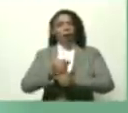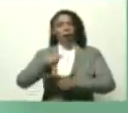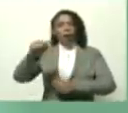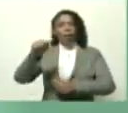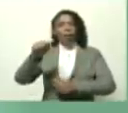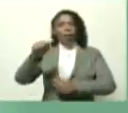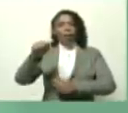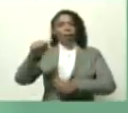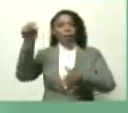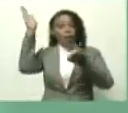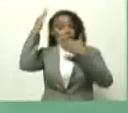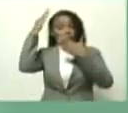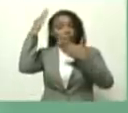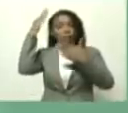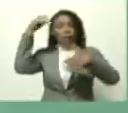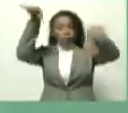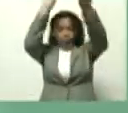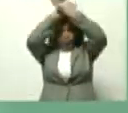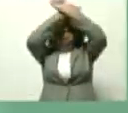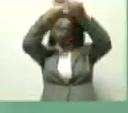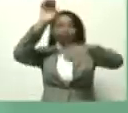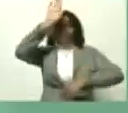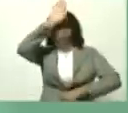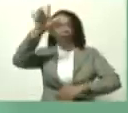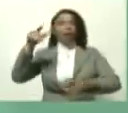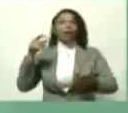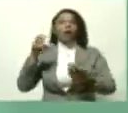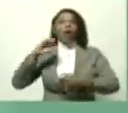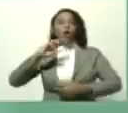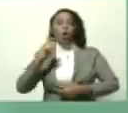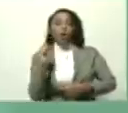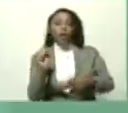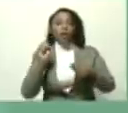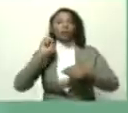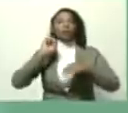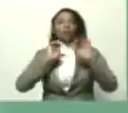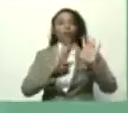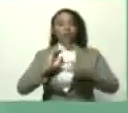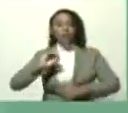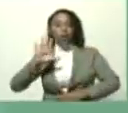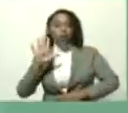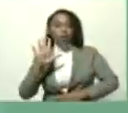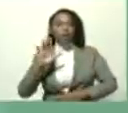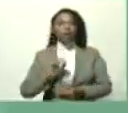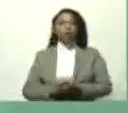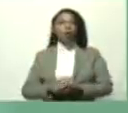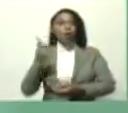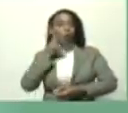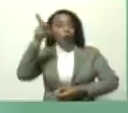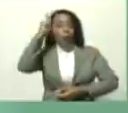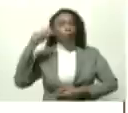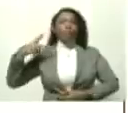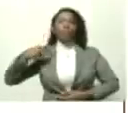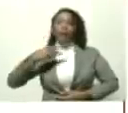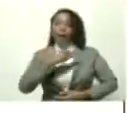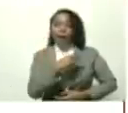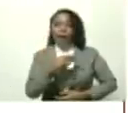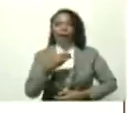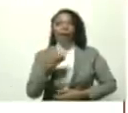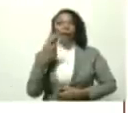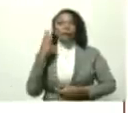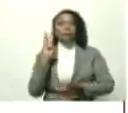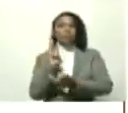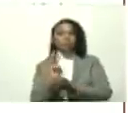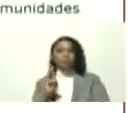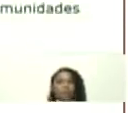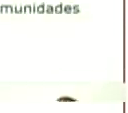India, para La Vega, Cacique Huaycaipuro, cota 905, Cacique Huaycaipuro 2 para Tejerías, Tridente en Unare